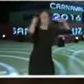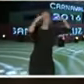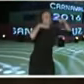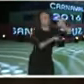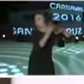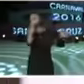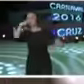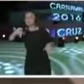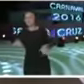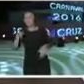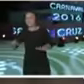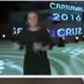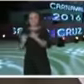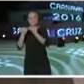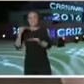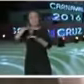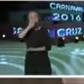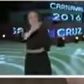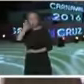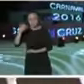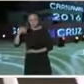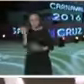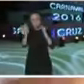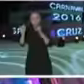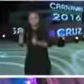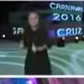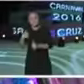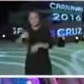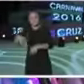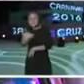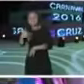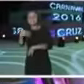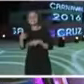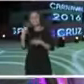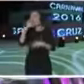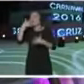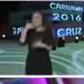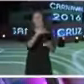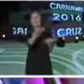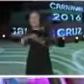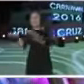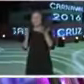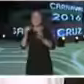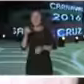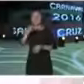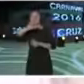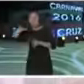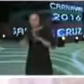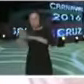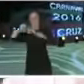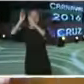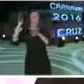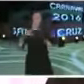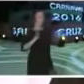acá. El 24 ya estaba aquí tú y la fui a pasear. Junto y seguido del hotel,